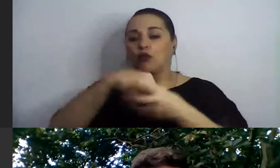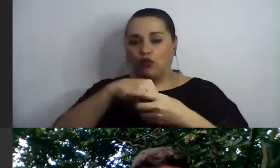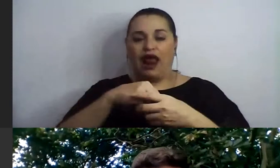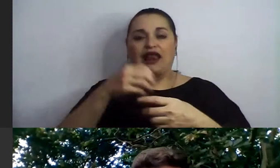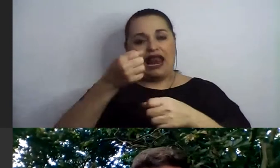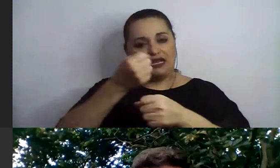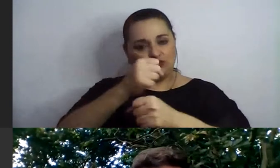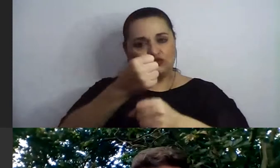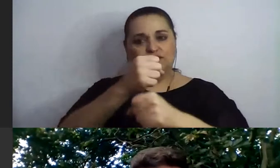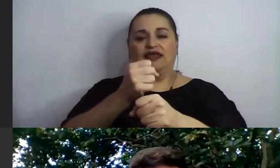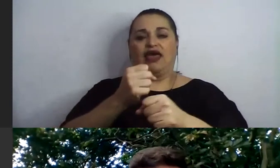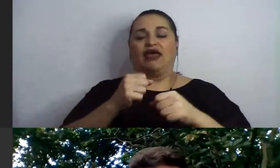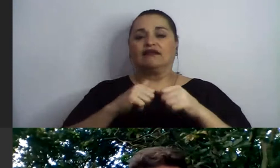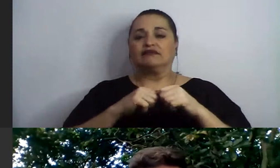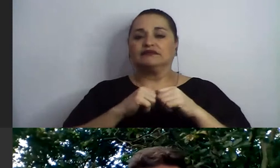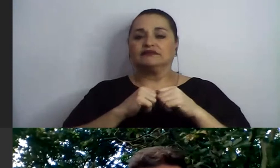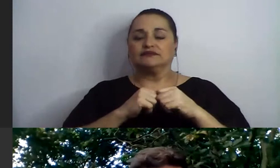justamente